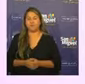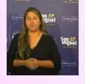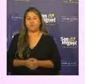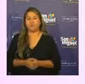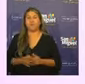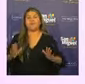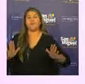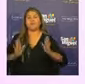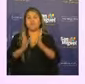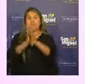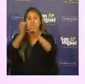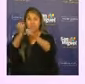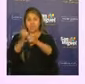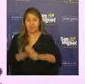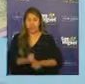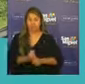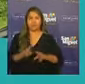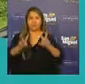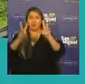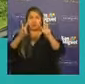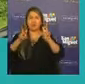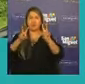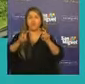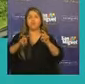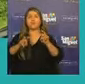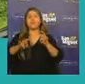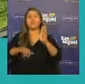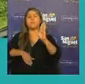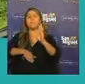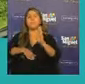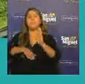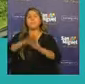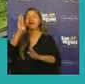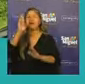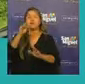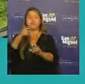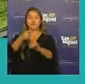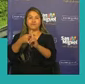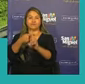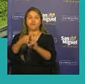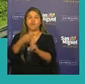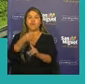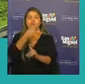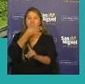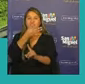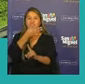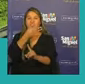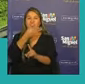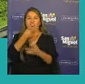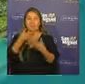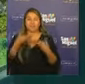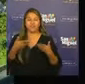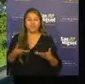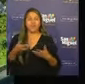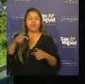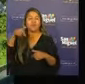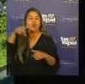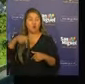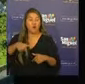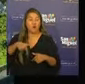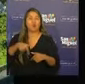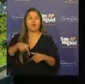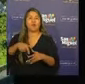San Miguel más verde, más limpio y más sustentable es sumamente importante hoy día, que nuestra